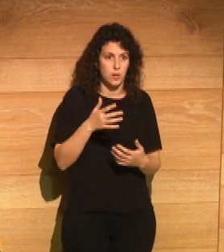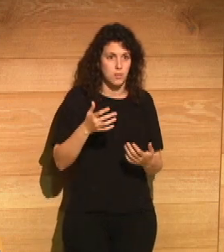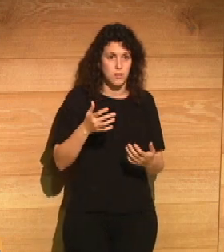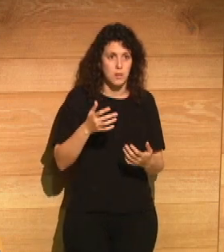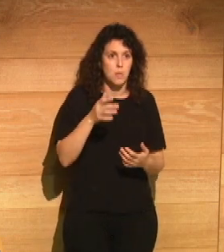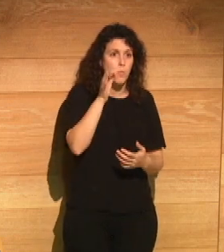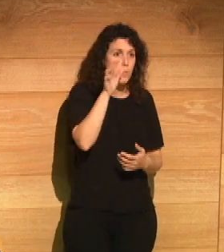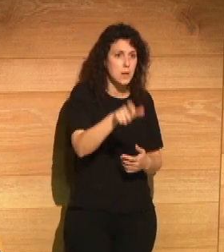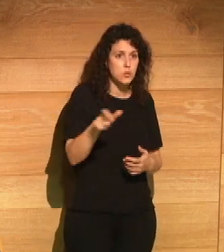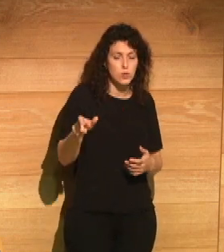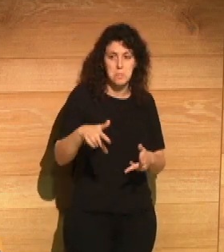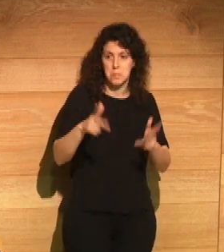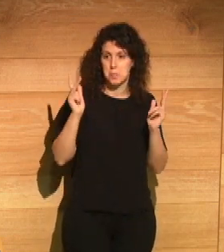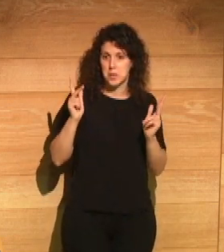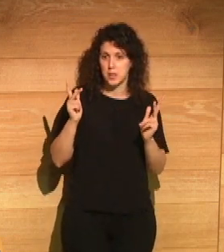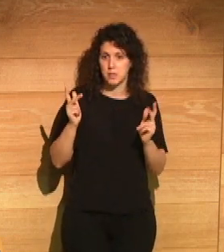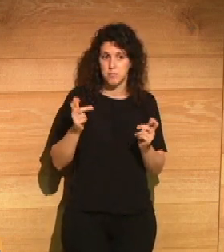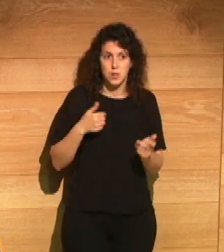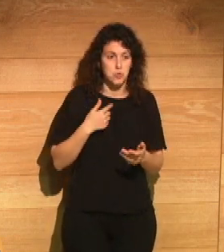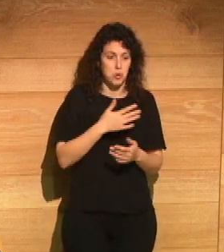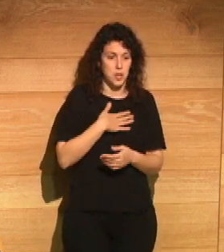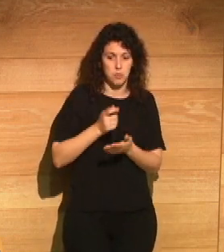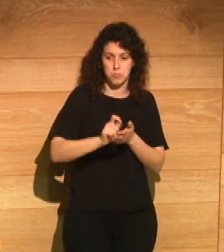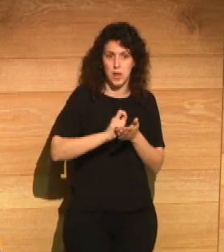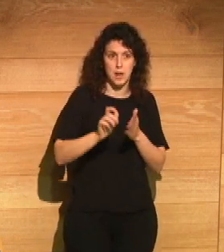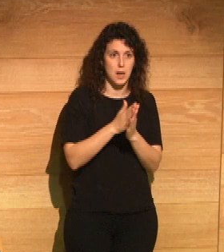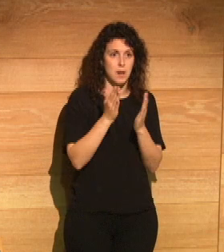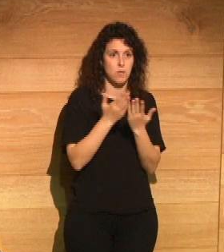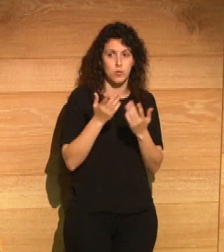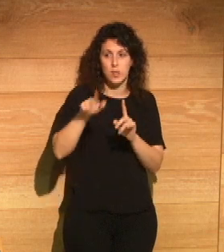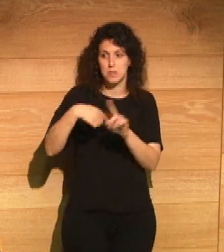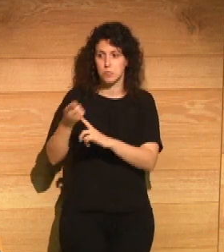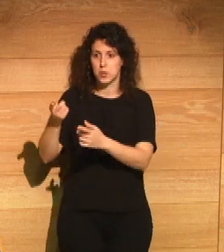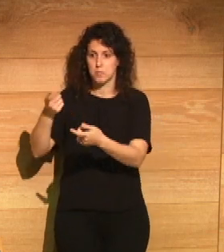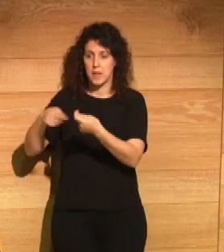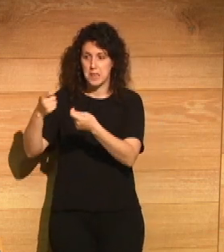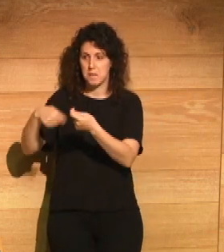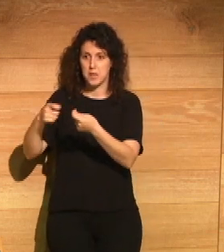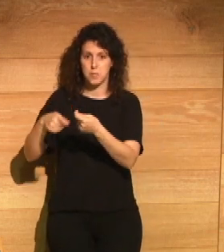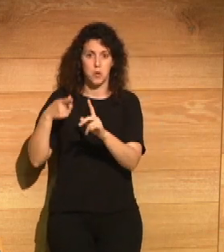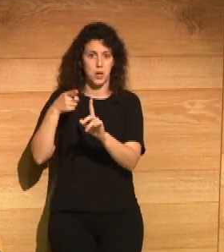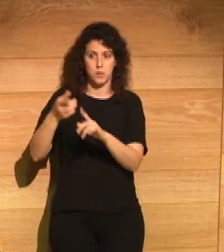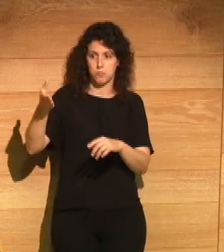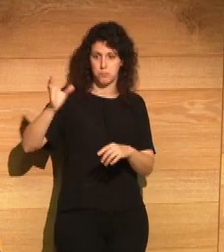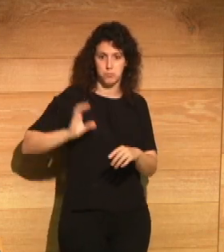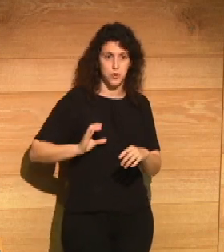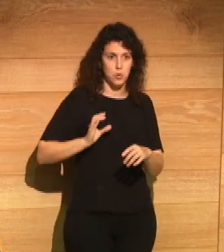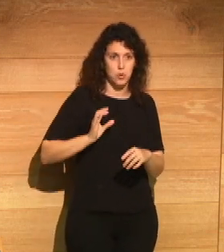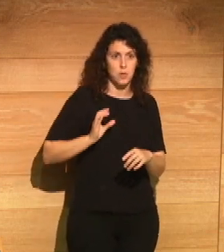Pues hacer lo que queremos, que es escribir libros y que los compren para poder vivir de lo que nos gusta